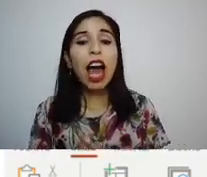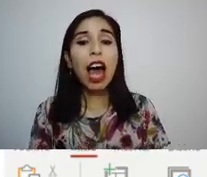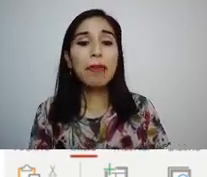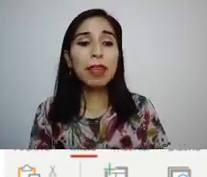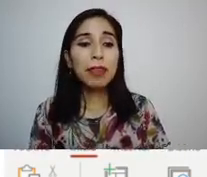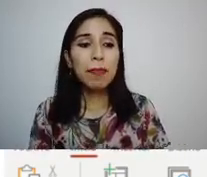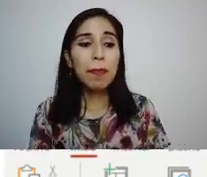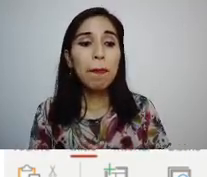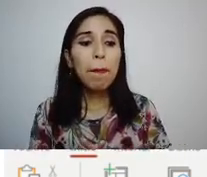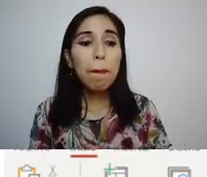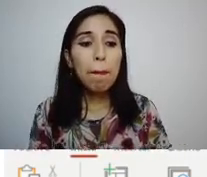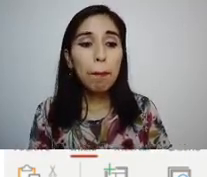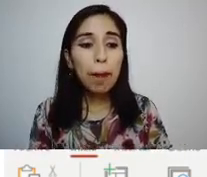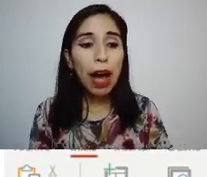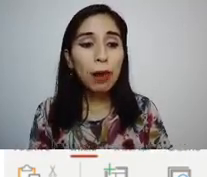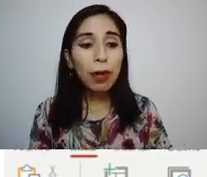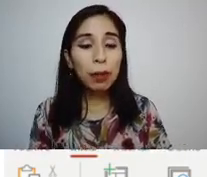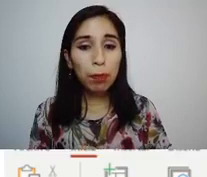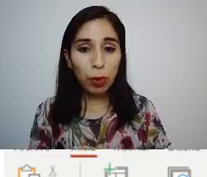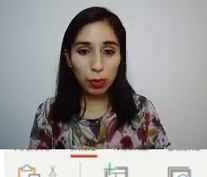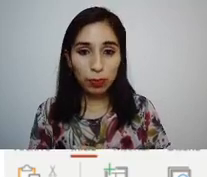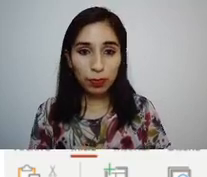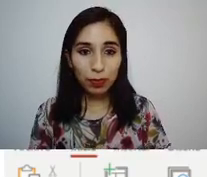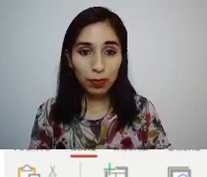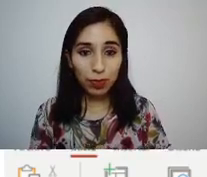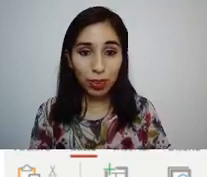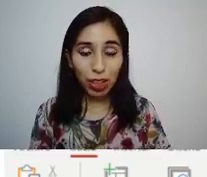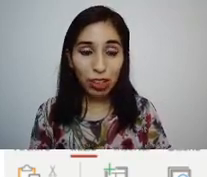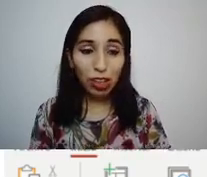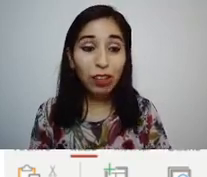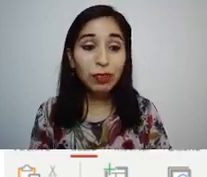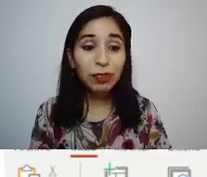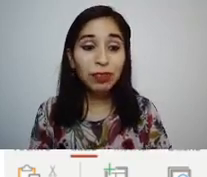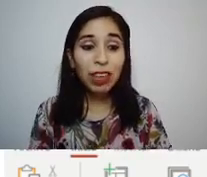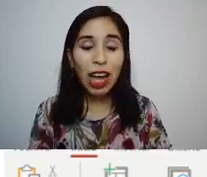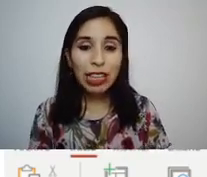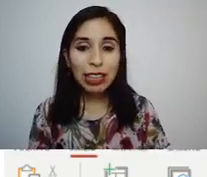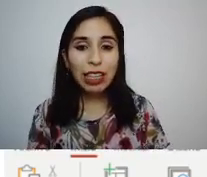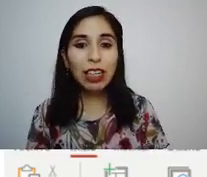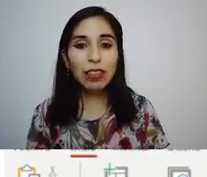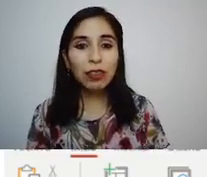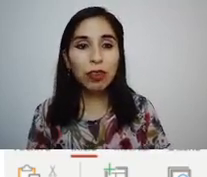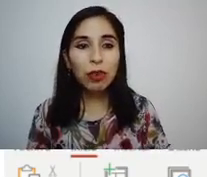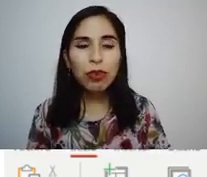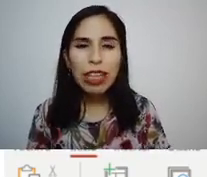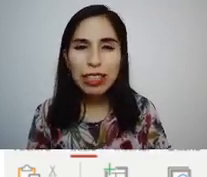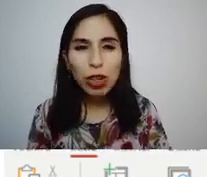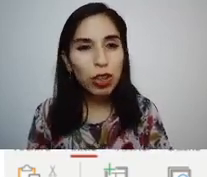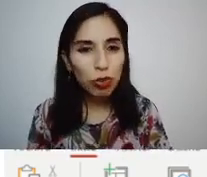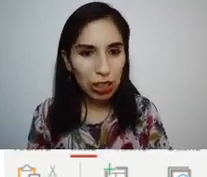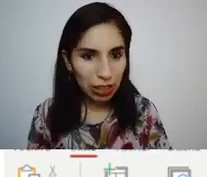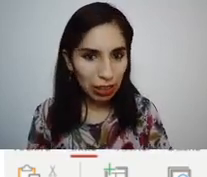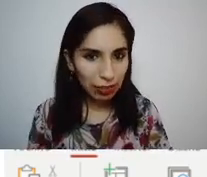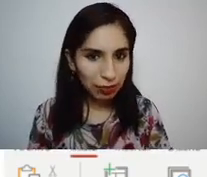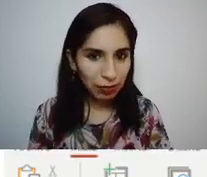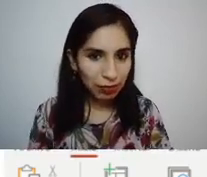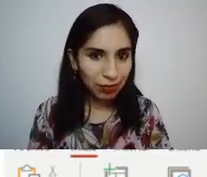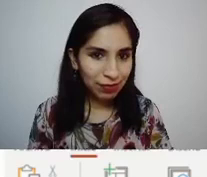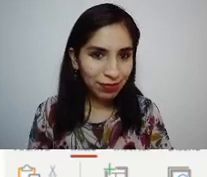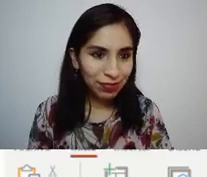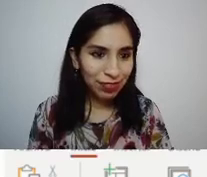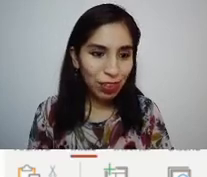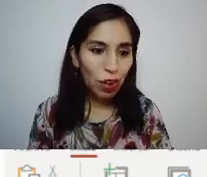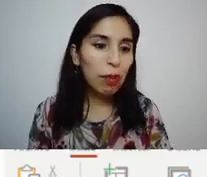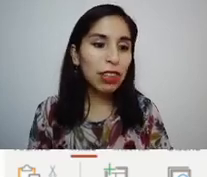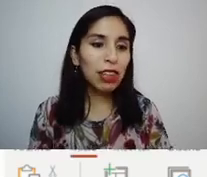a mi power point correcto hasta aquí pase lo difícil